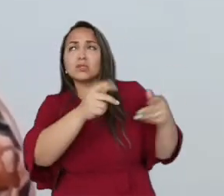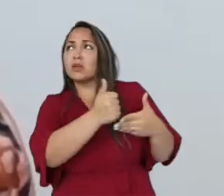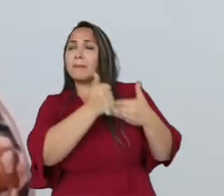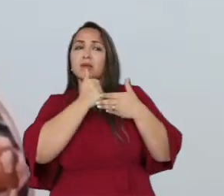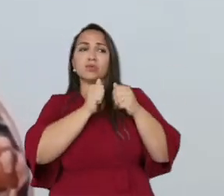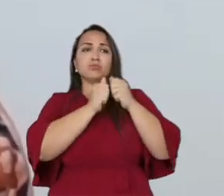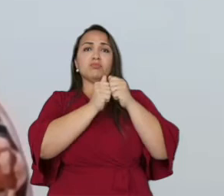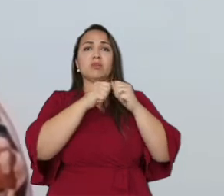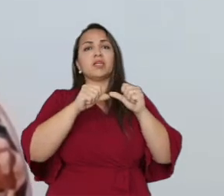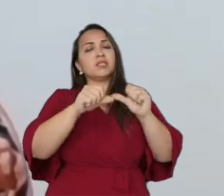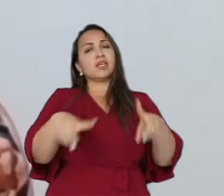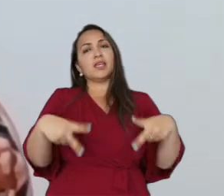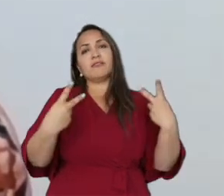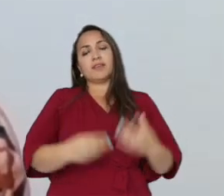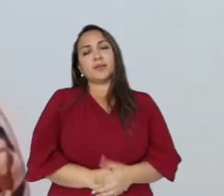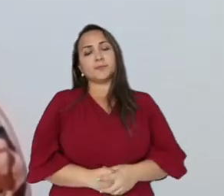a seguir el propósito.